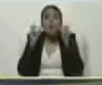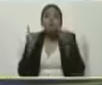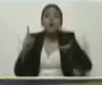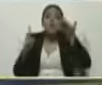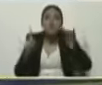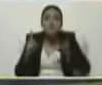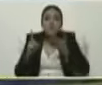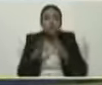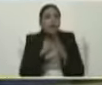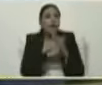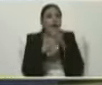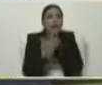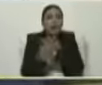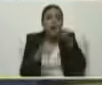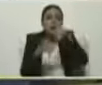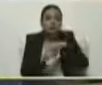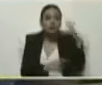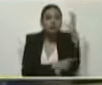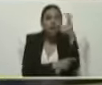en los barrios de Caracas.